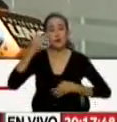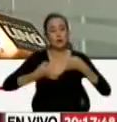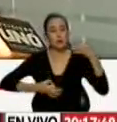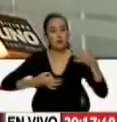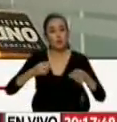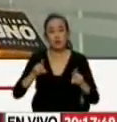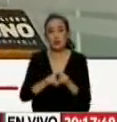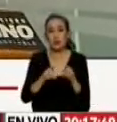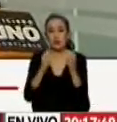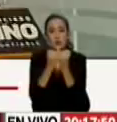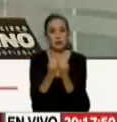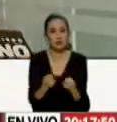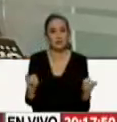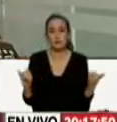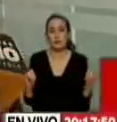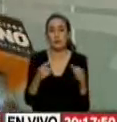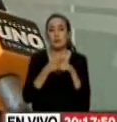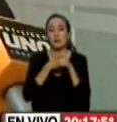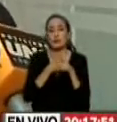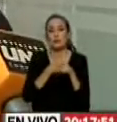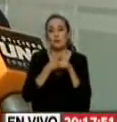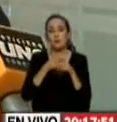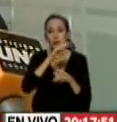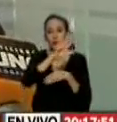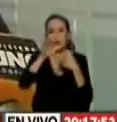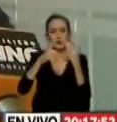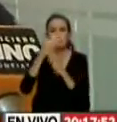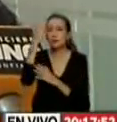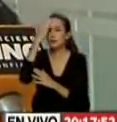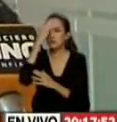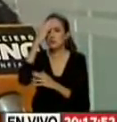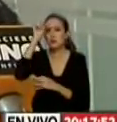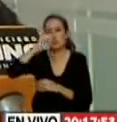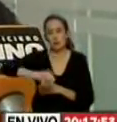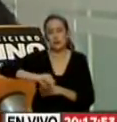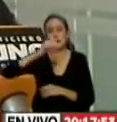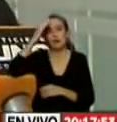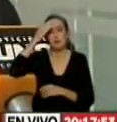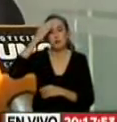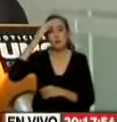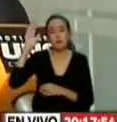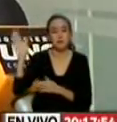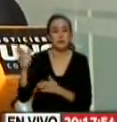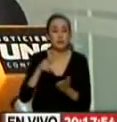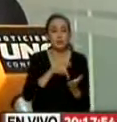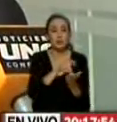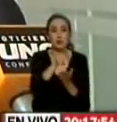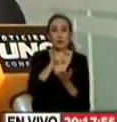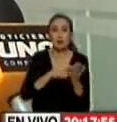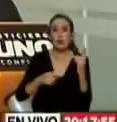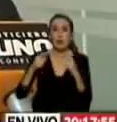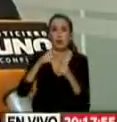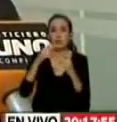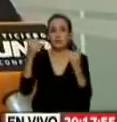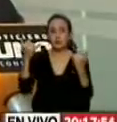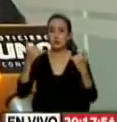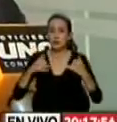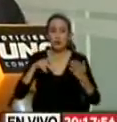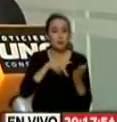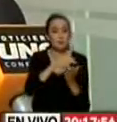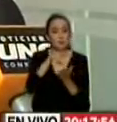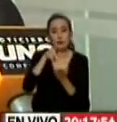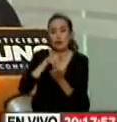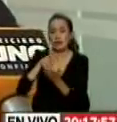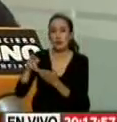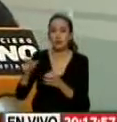actúe de manera ágil. Todos sabemos lo que ha pasado en el país. Lamentablemente estamos pagando las consecuencias hasta el día de hoy y seguiremos pagando